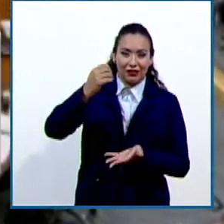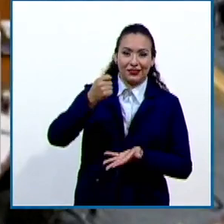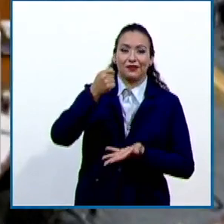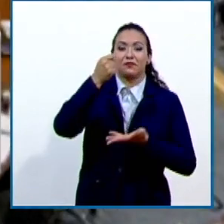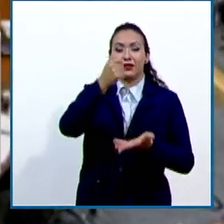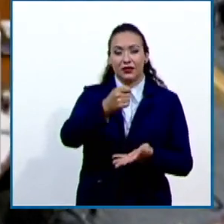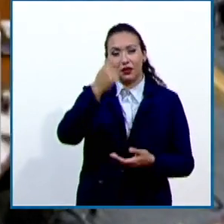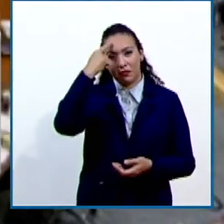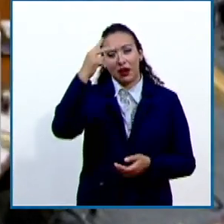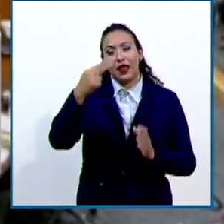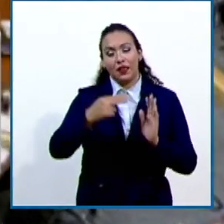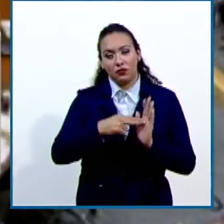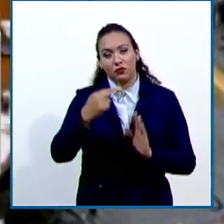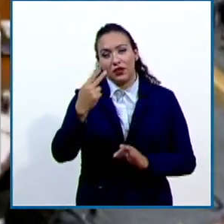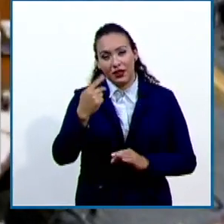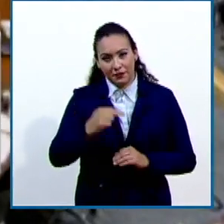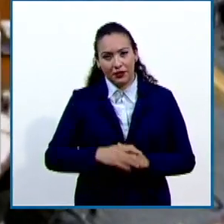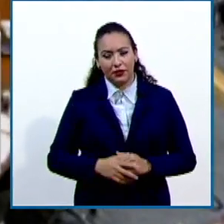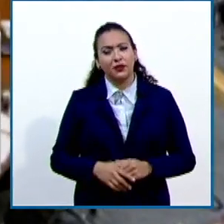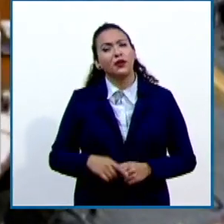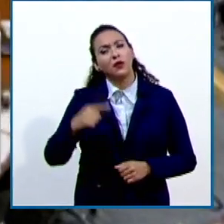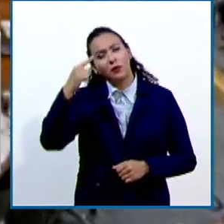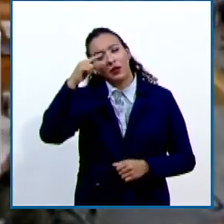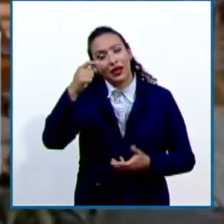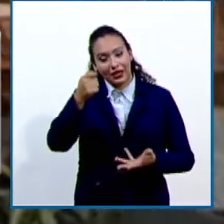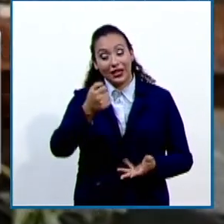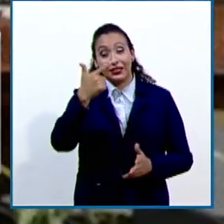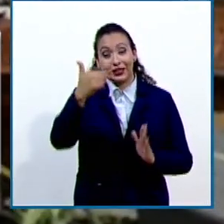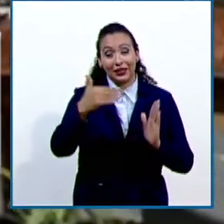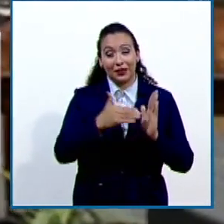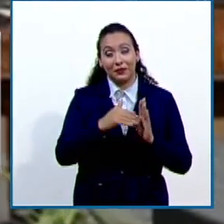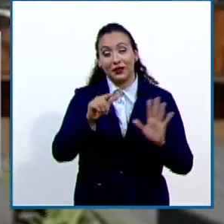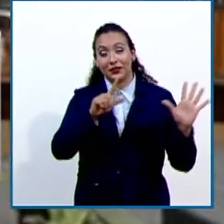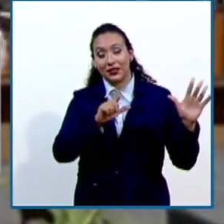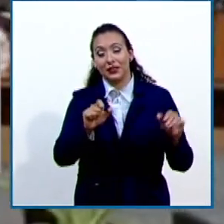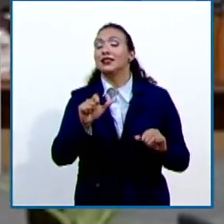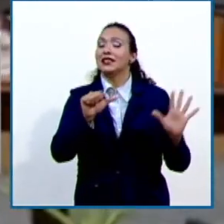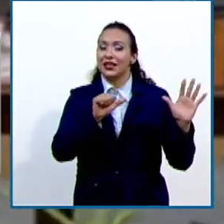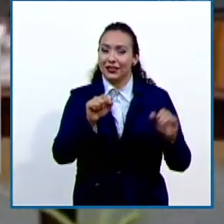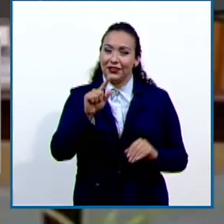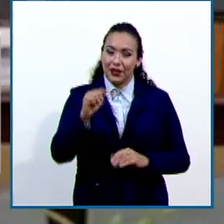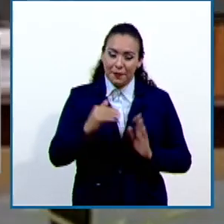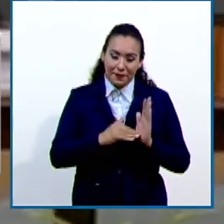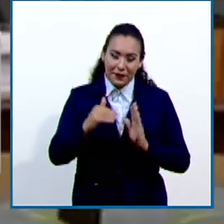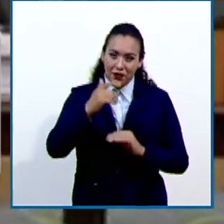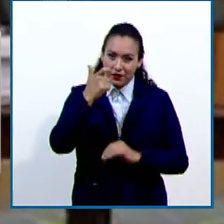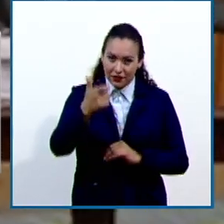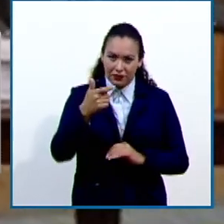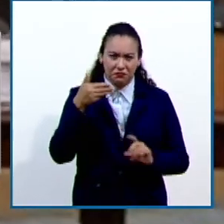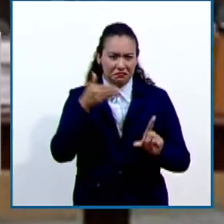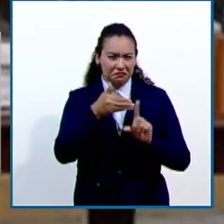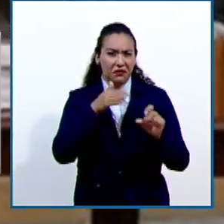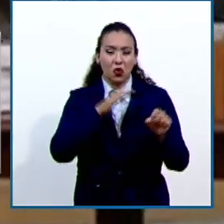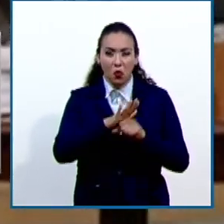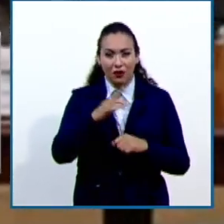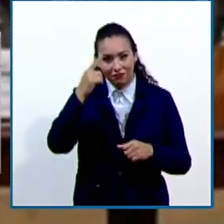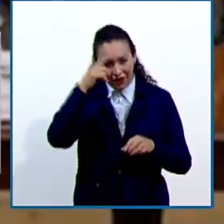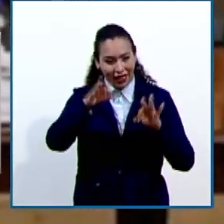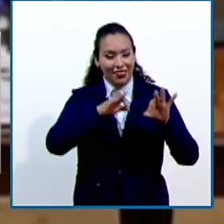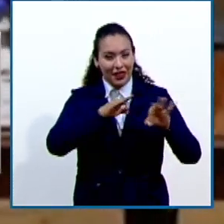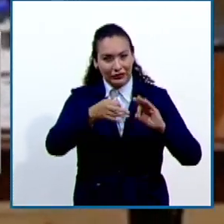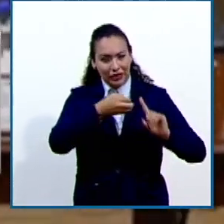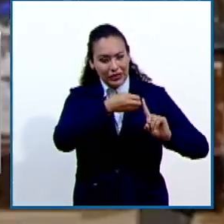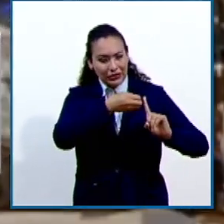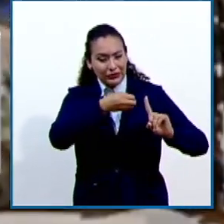de 2025 para quedar en un total de 7.670 millones de pesos, con el objetivo de cumplir con la organización